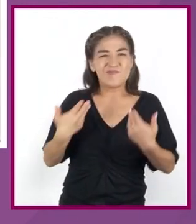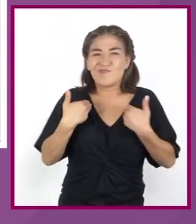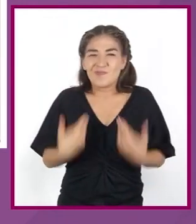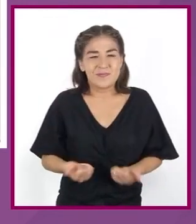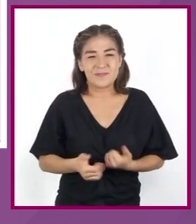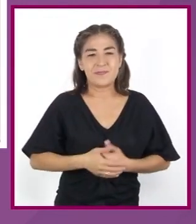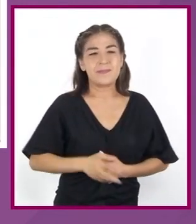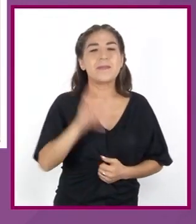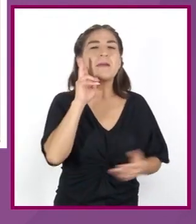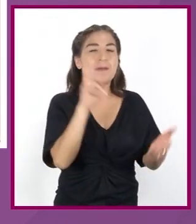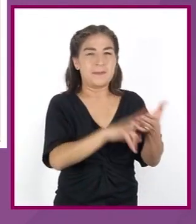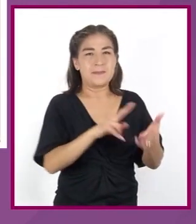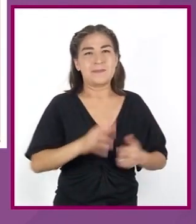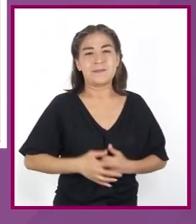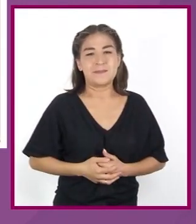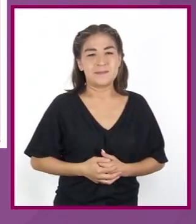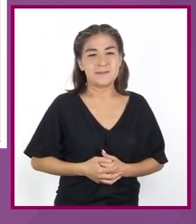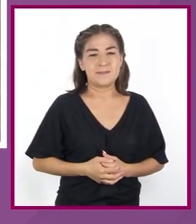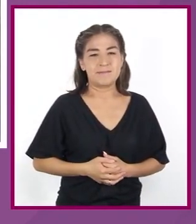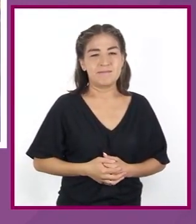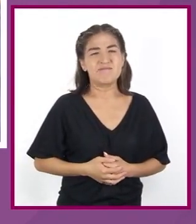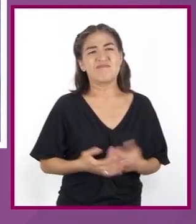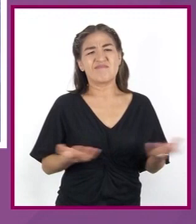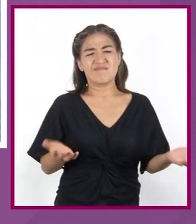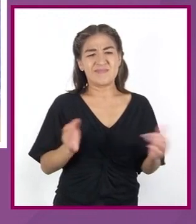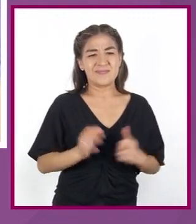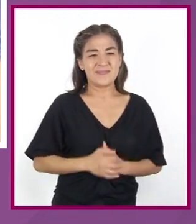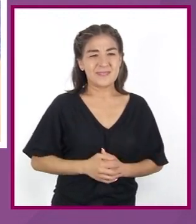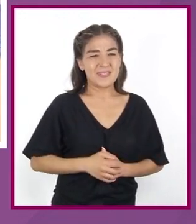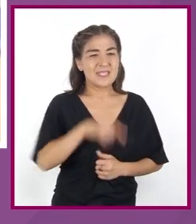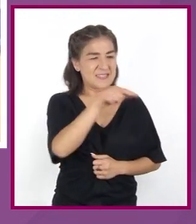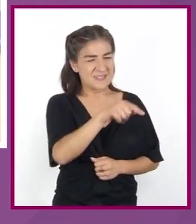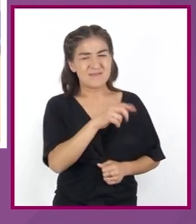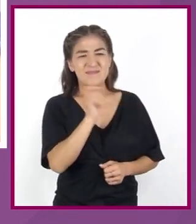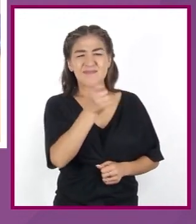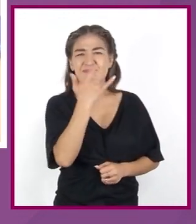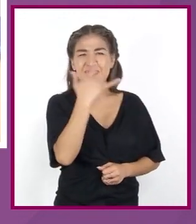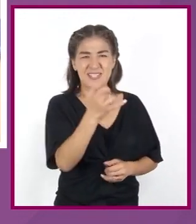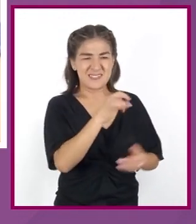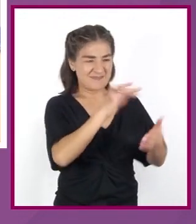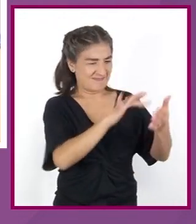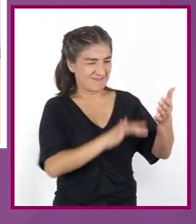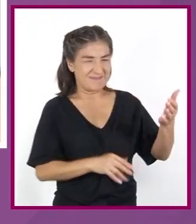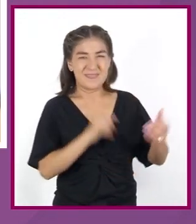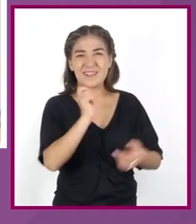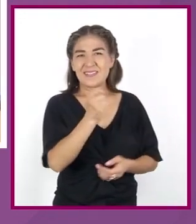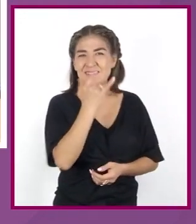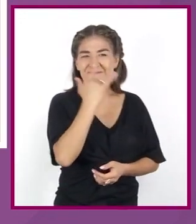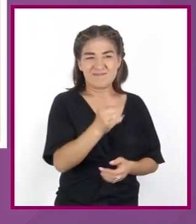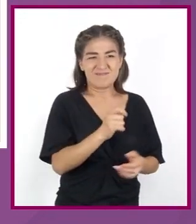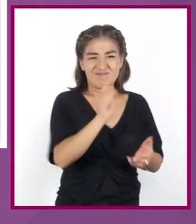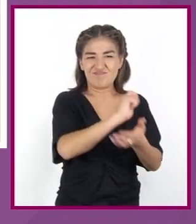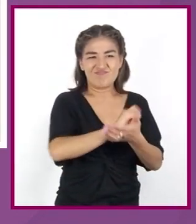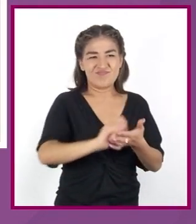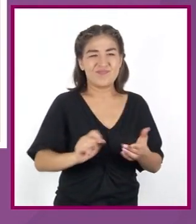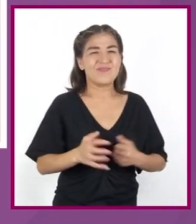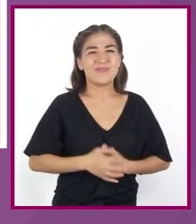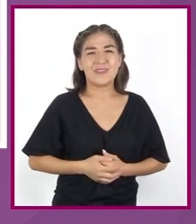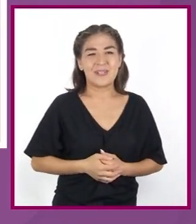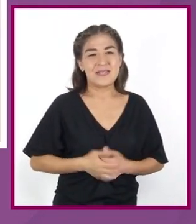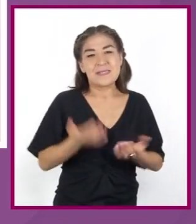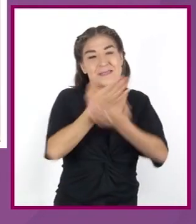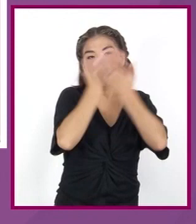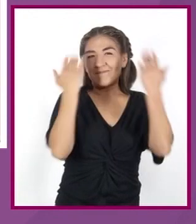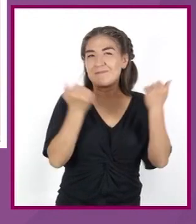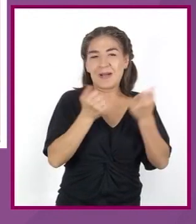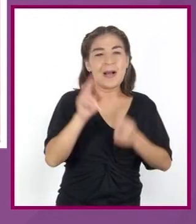ver. Ay, ¿por qué estarán escritos así todos estos documentos? No sé.